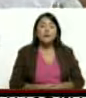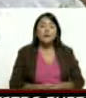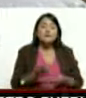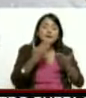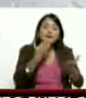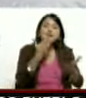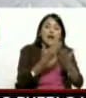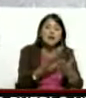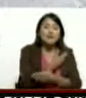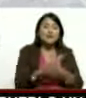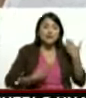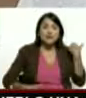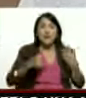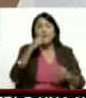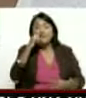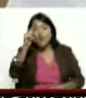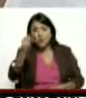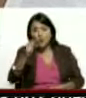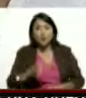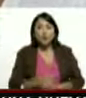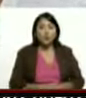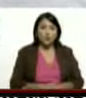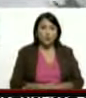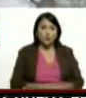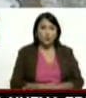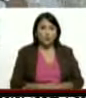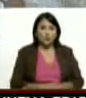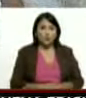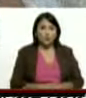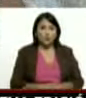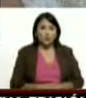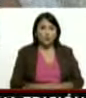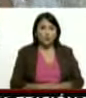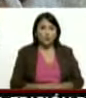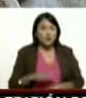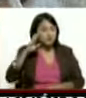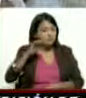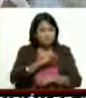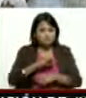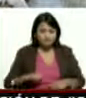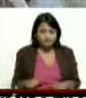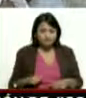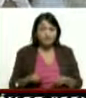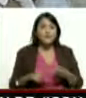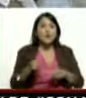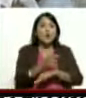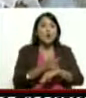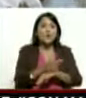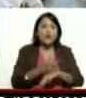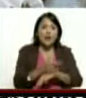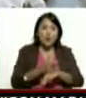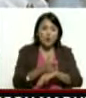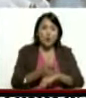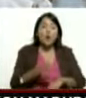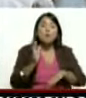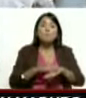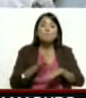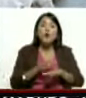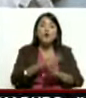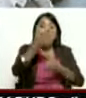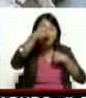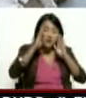presidente Nicolás Maduro, a nuestro coronel Suárez y a nuestro gobernador Terán por la super mega jornada que